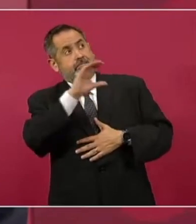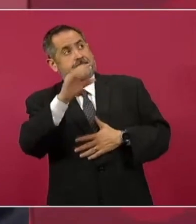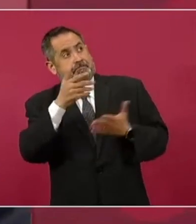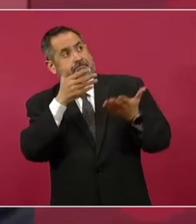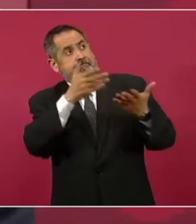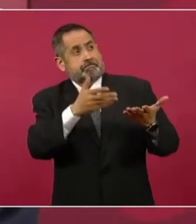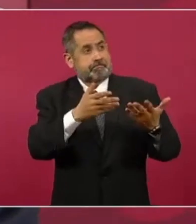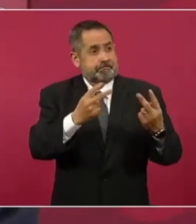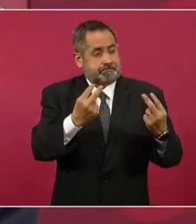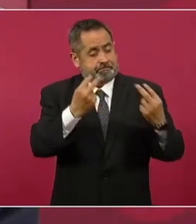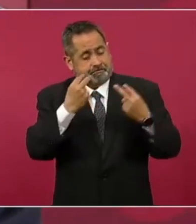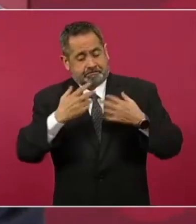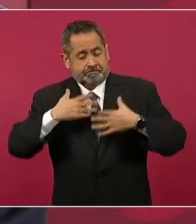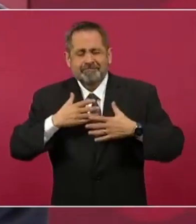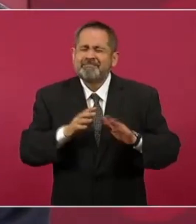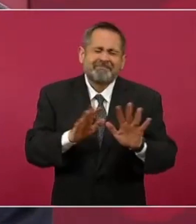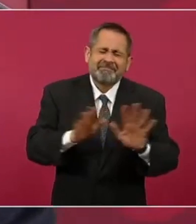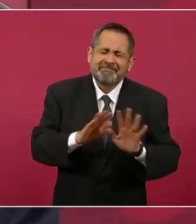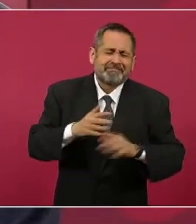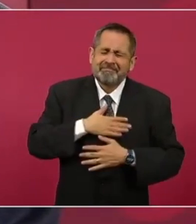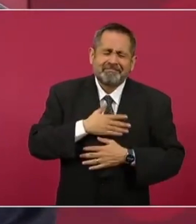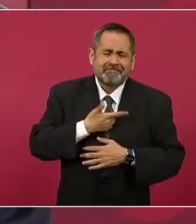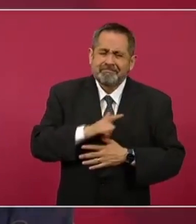el culto a la personalidad.